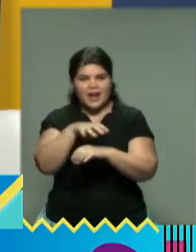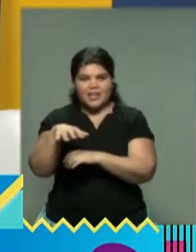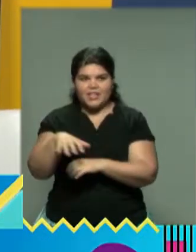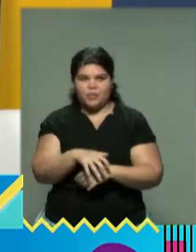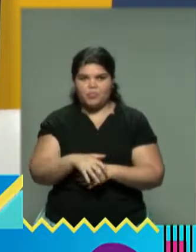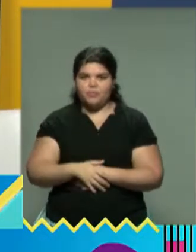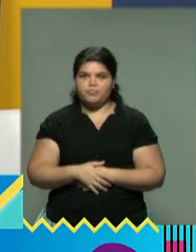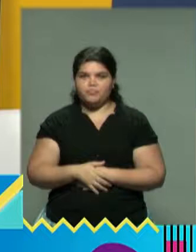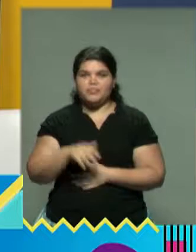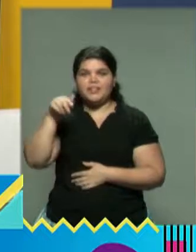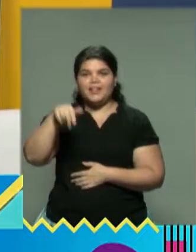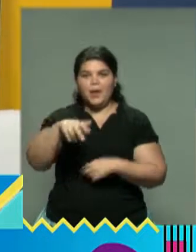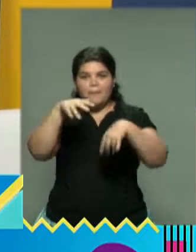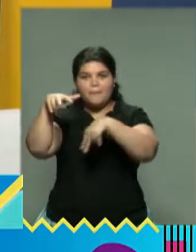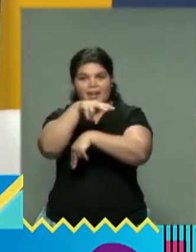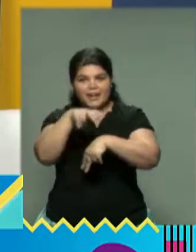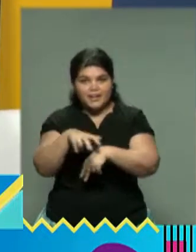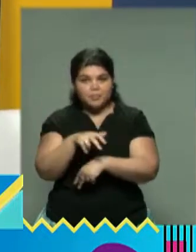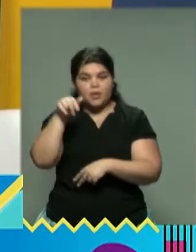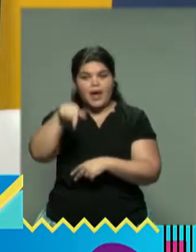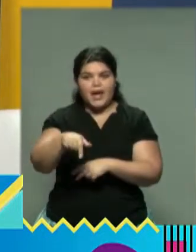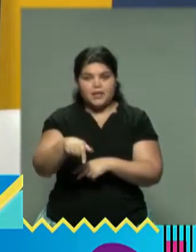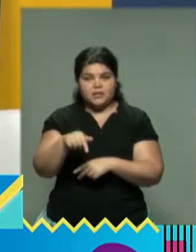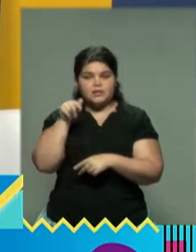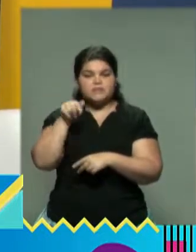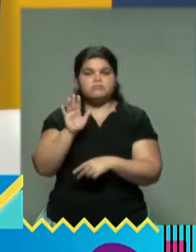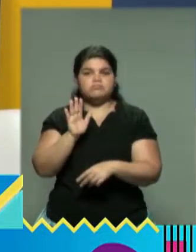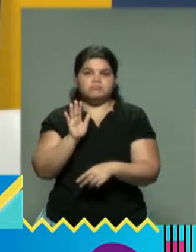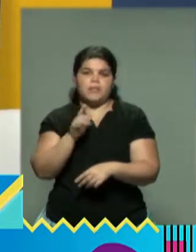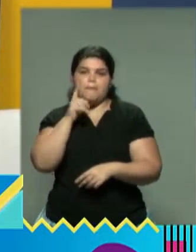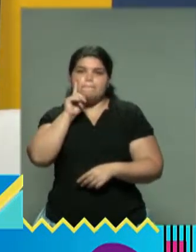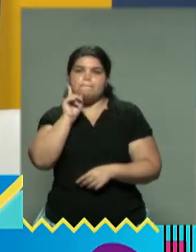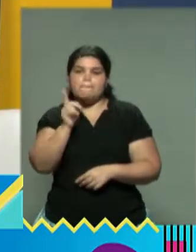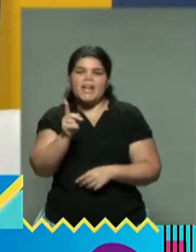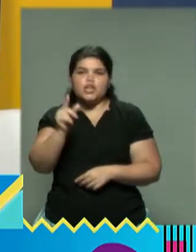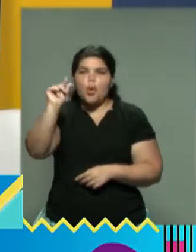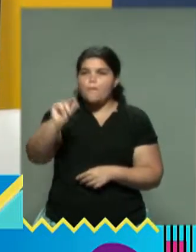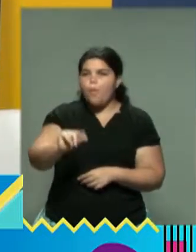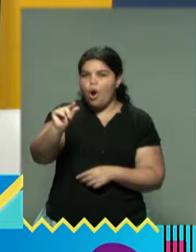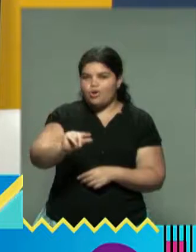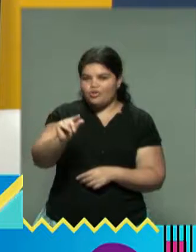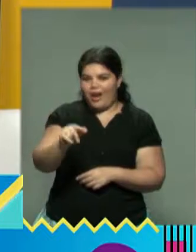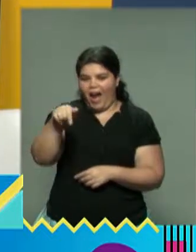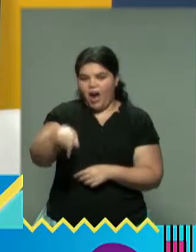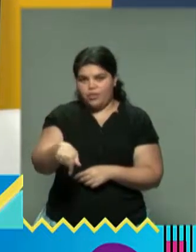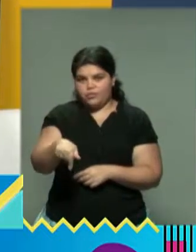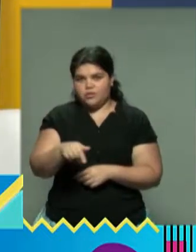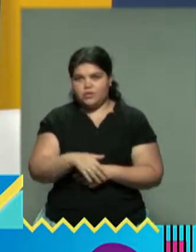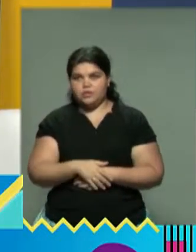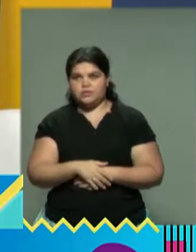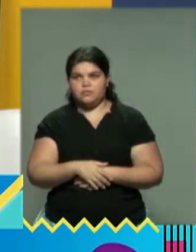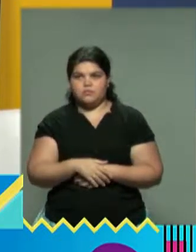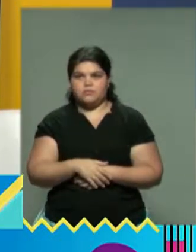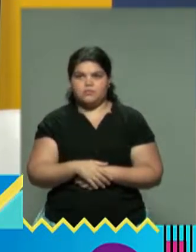considerada dentro de las actividades extremas, dentro de las más seguras. Hasta se usa en la cuestión aeronáutica, o sea,